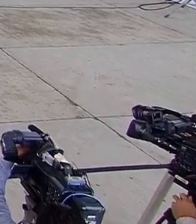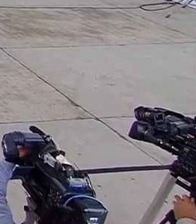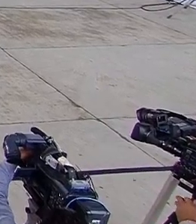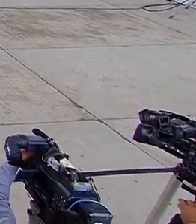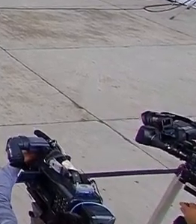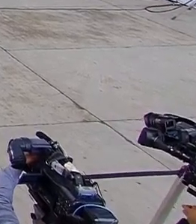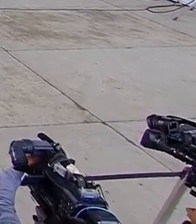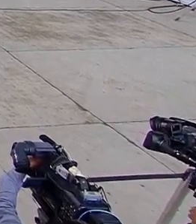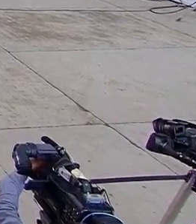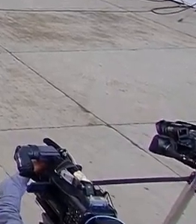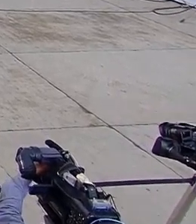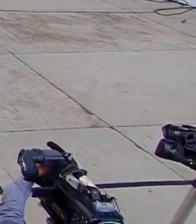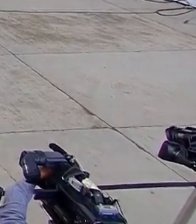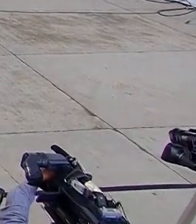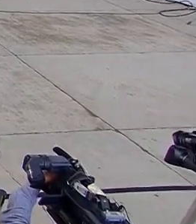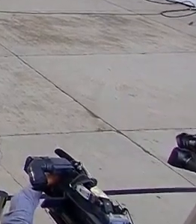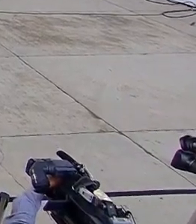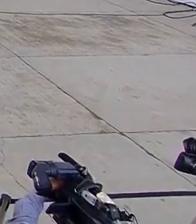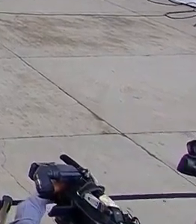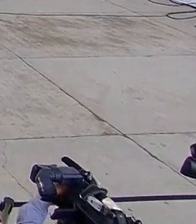Bienvenida a la primavera.